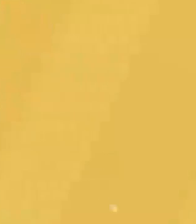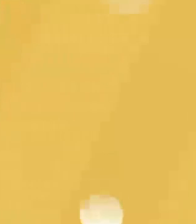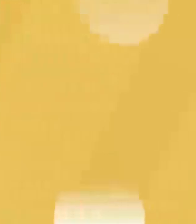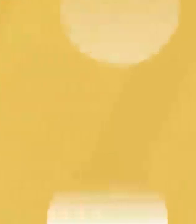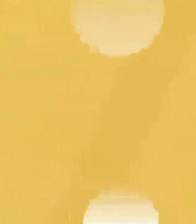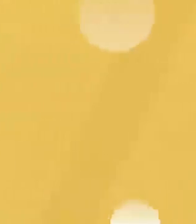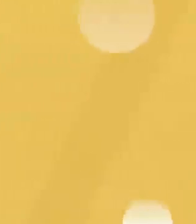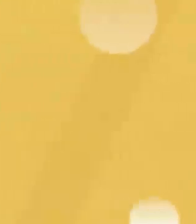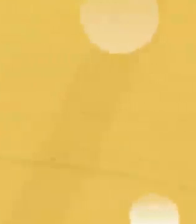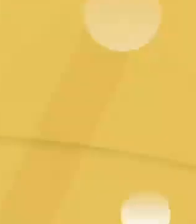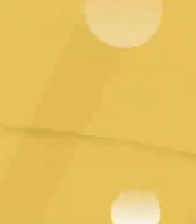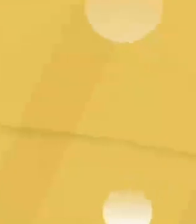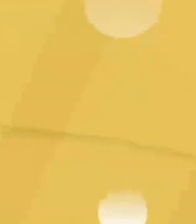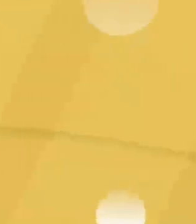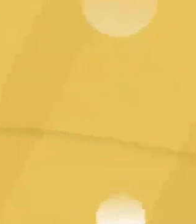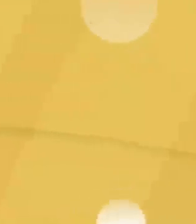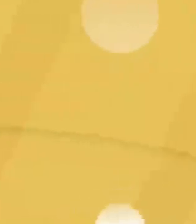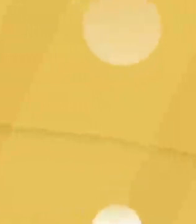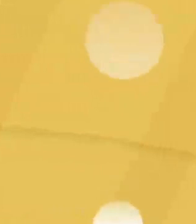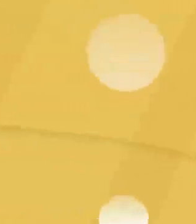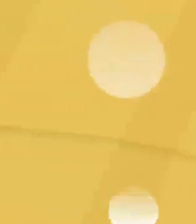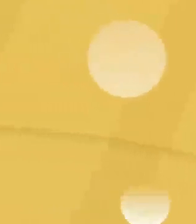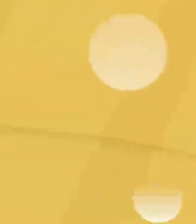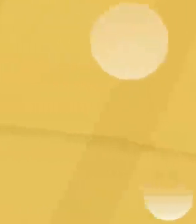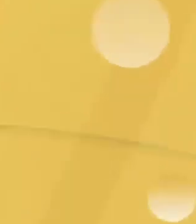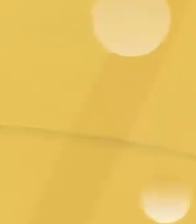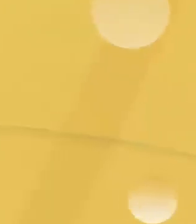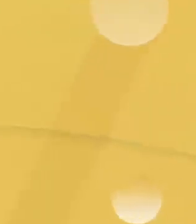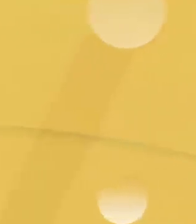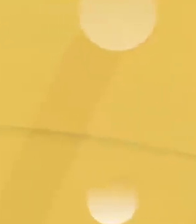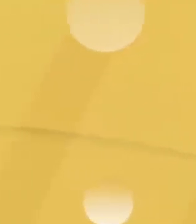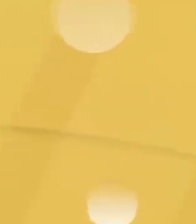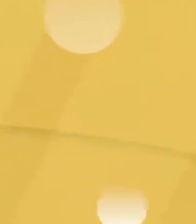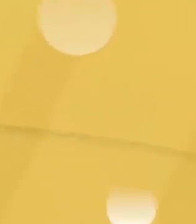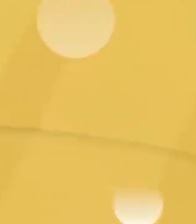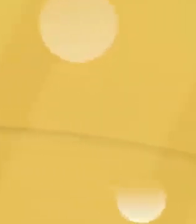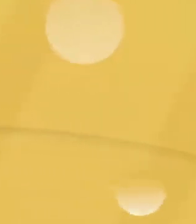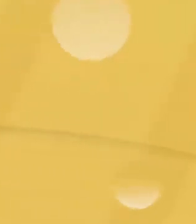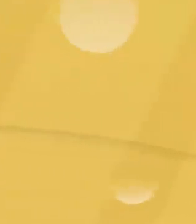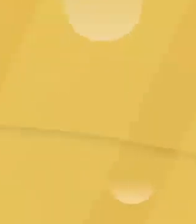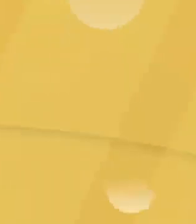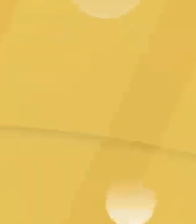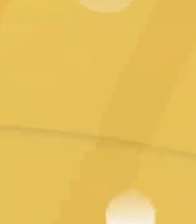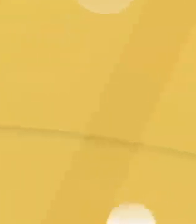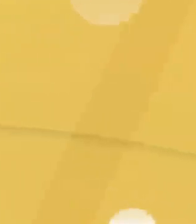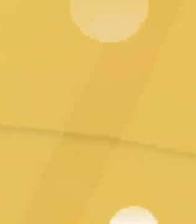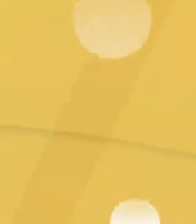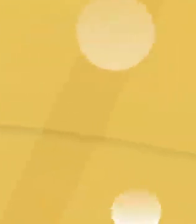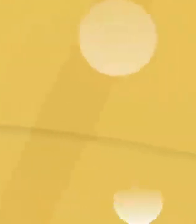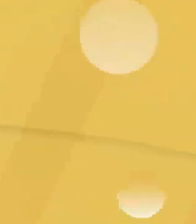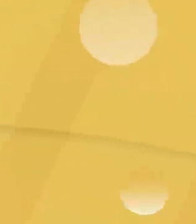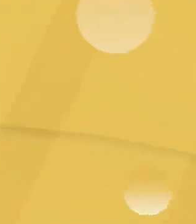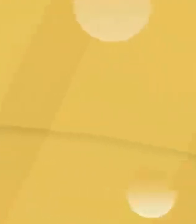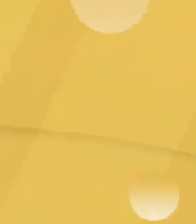¿Qué realidad latinoamericana han podido explorar en alguna de las obras que han leído?